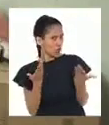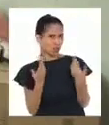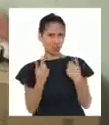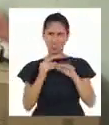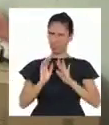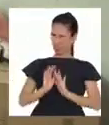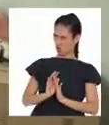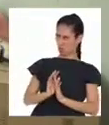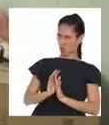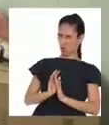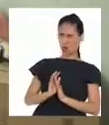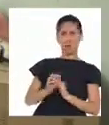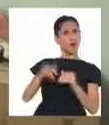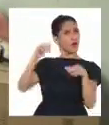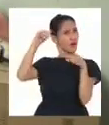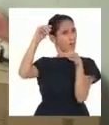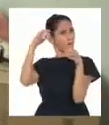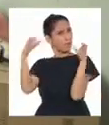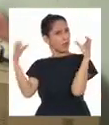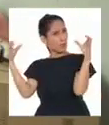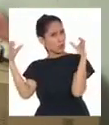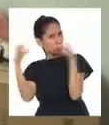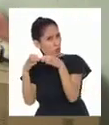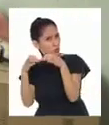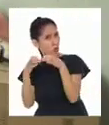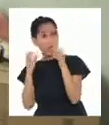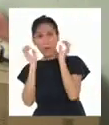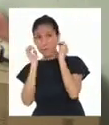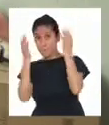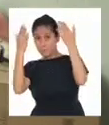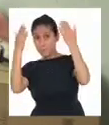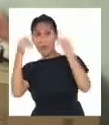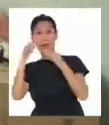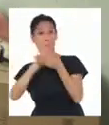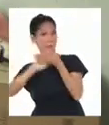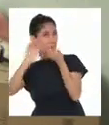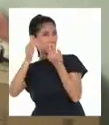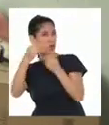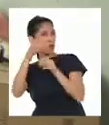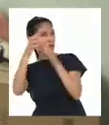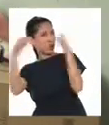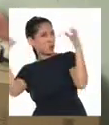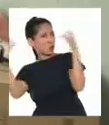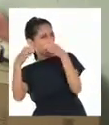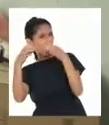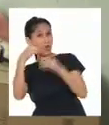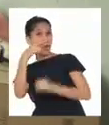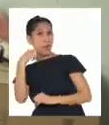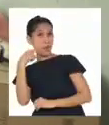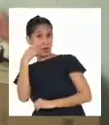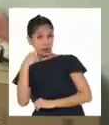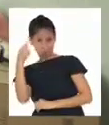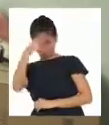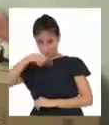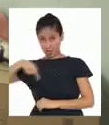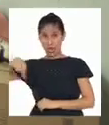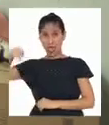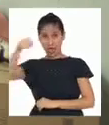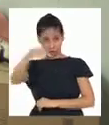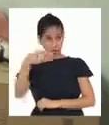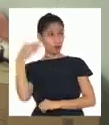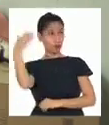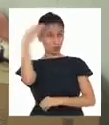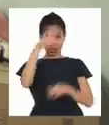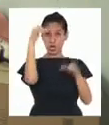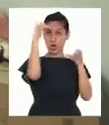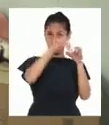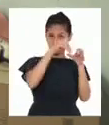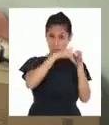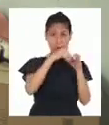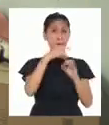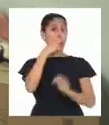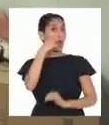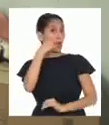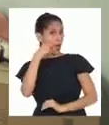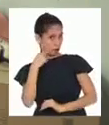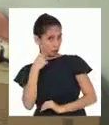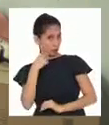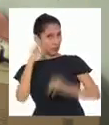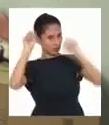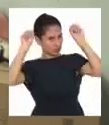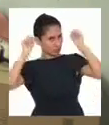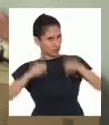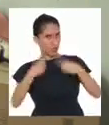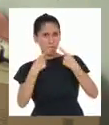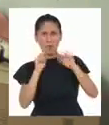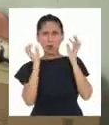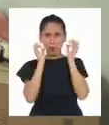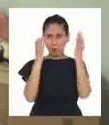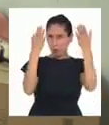Varones mayores de 21 y que sepan leer o escribir, es decir, las mujeres no podían votar aún y todo aquel que no supiera leer